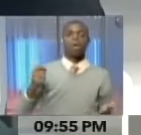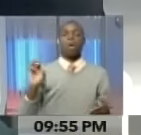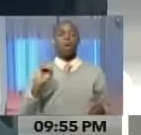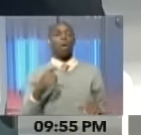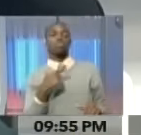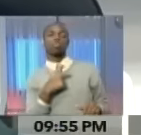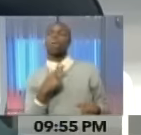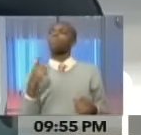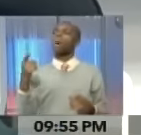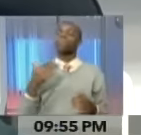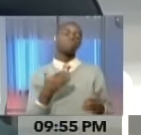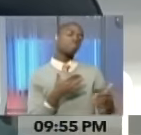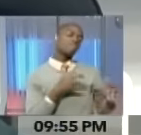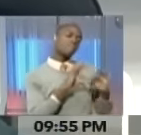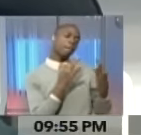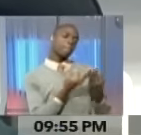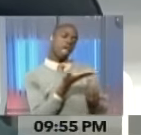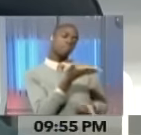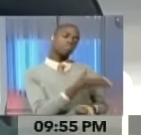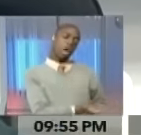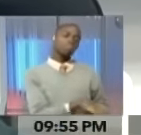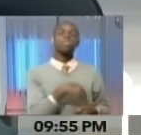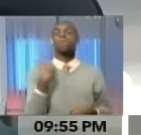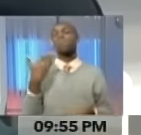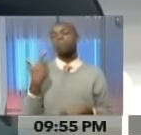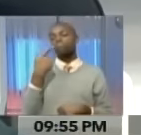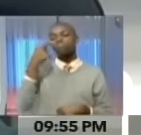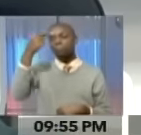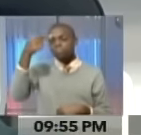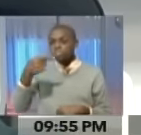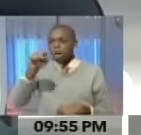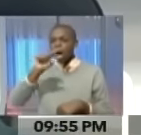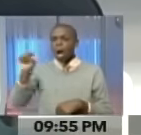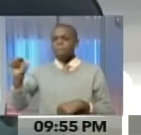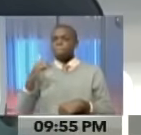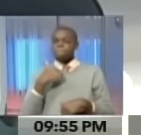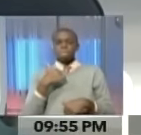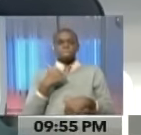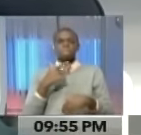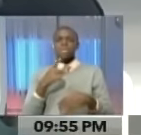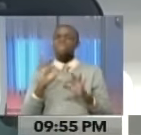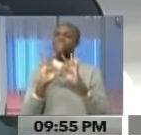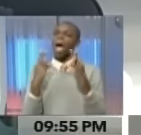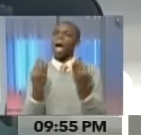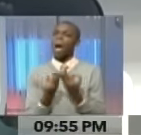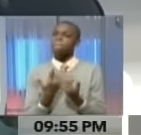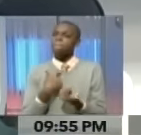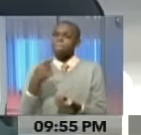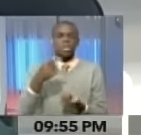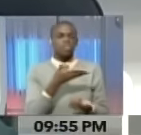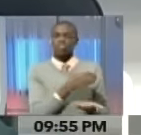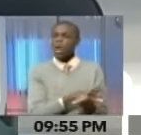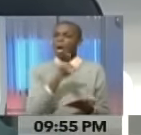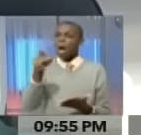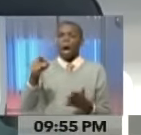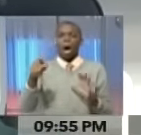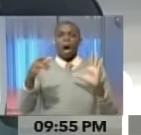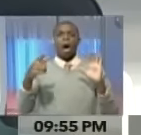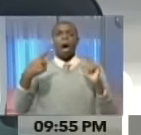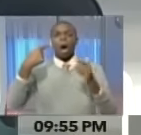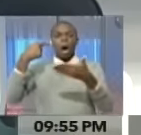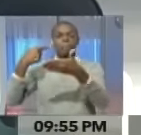su nombre aparecían en esa en esa en esa firma además de todo eso Si tú te pones te pones a a